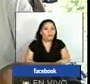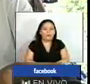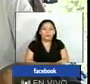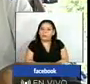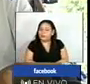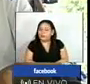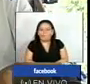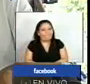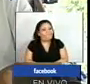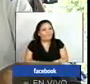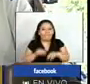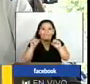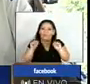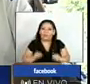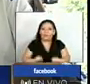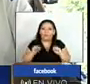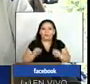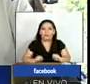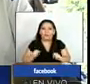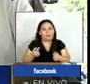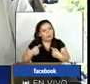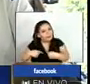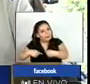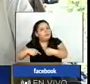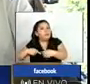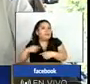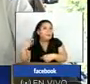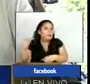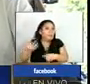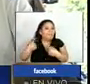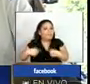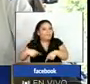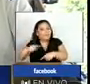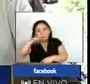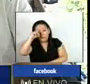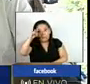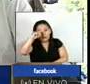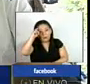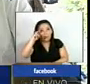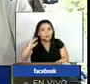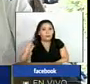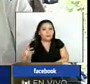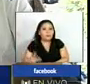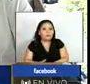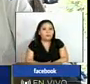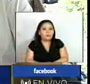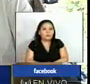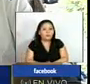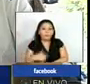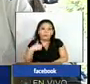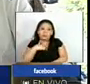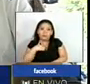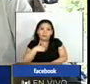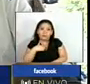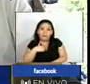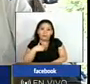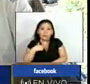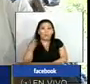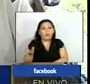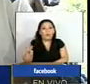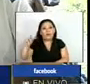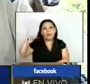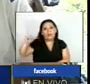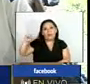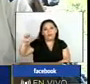parar. Necesitamos siempre el trabajo. Y más que todo, en mi caso, por el seguro.